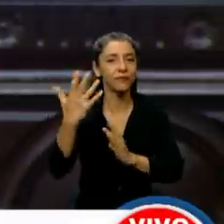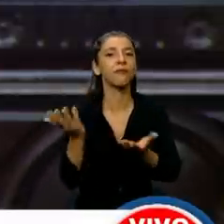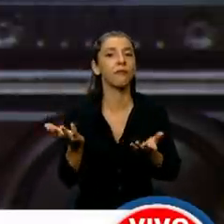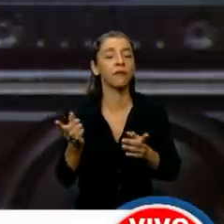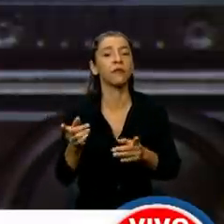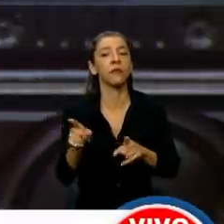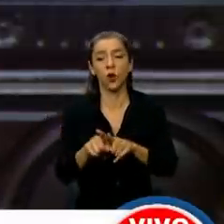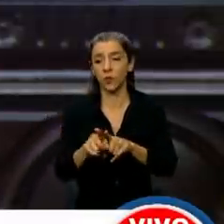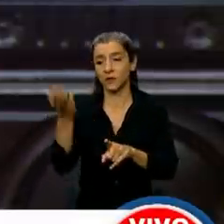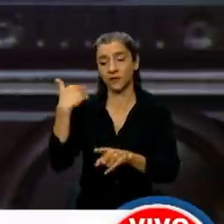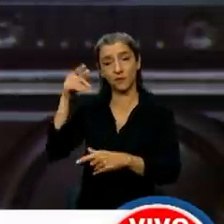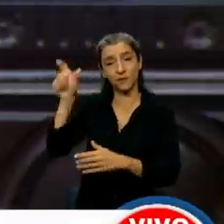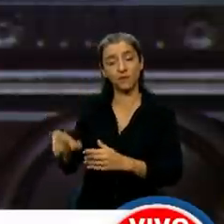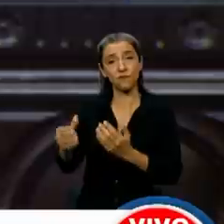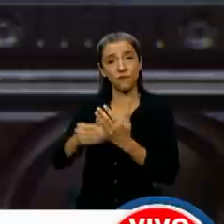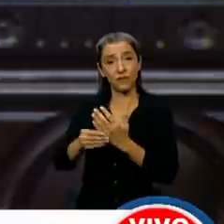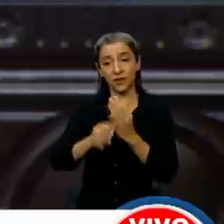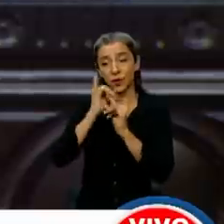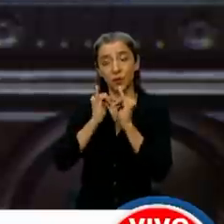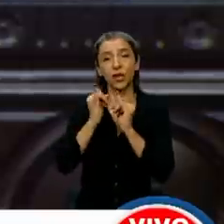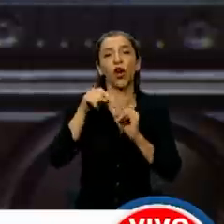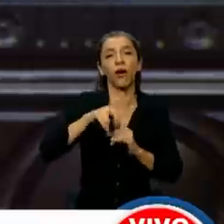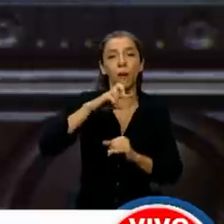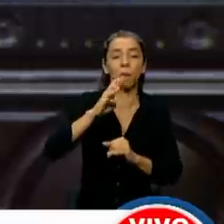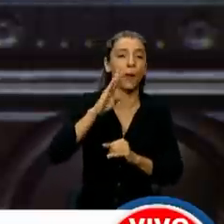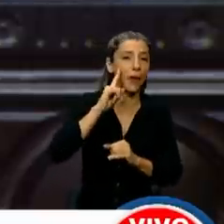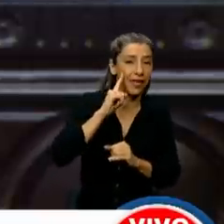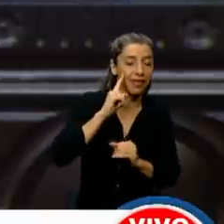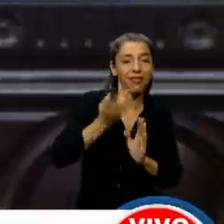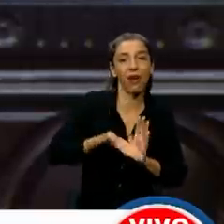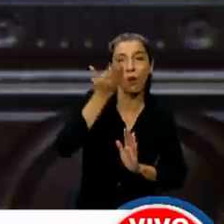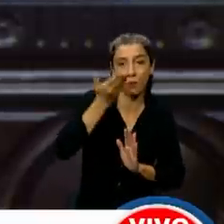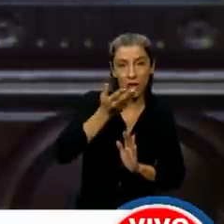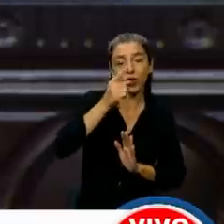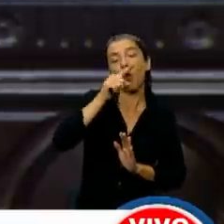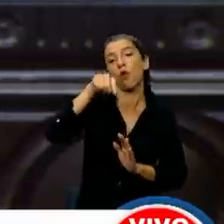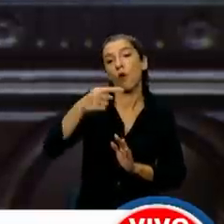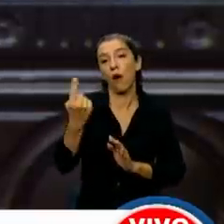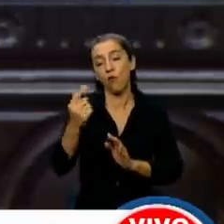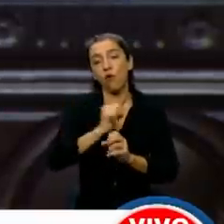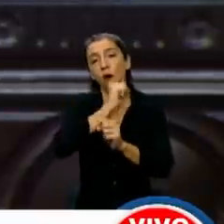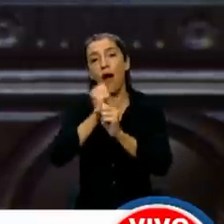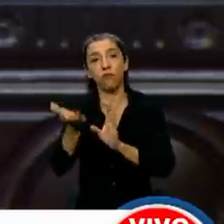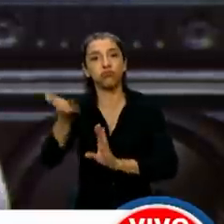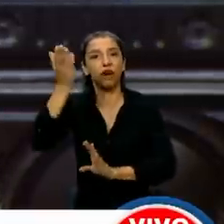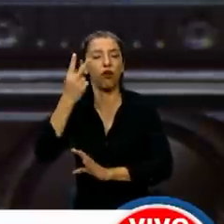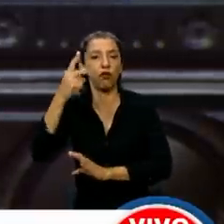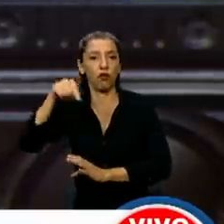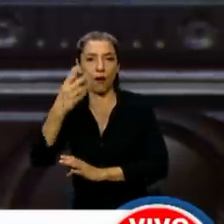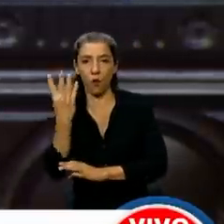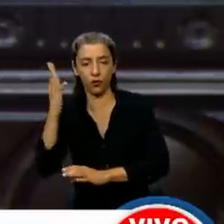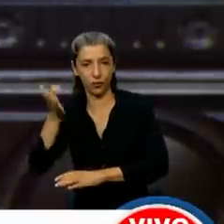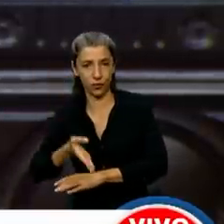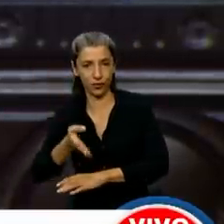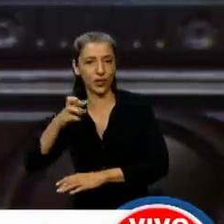incremento que se había producido del 11 del pp y el 2019 a al 2,4 refuerza el